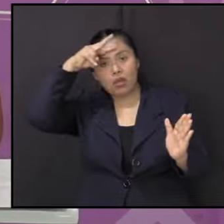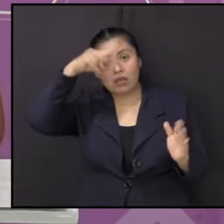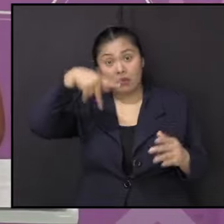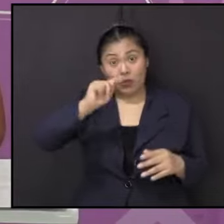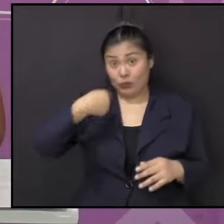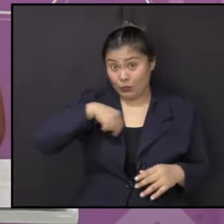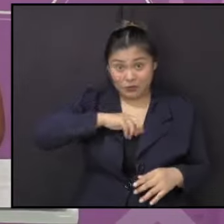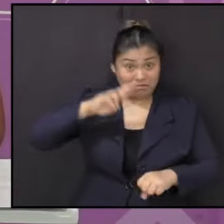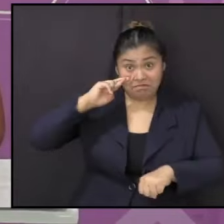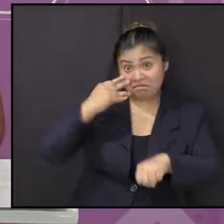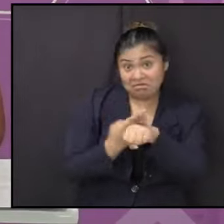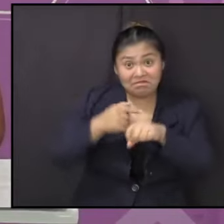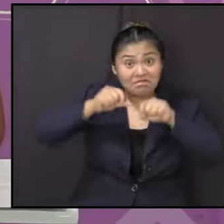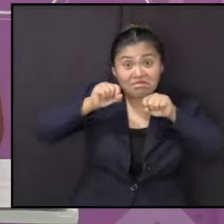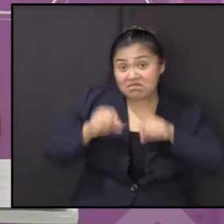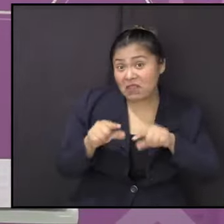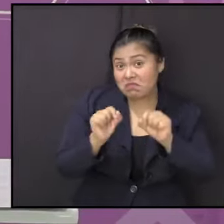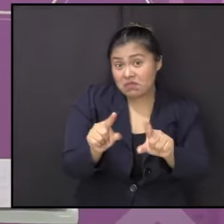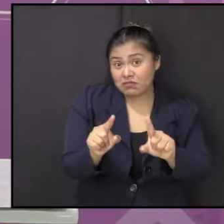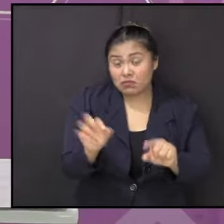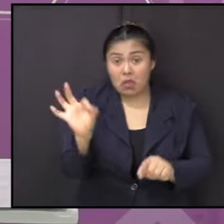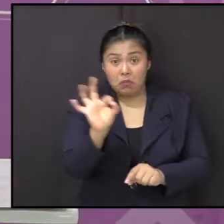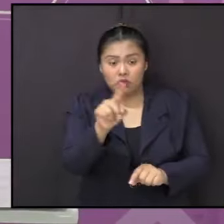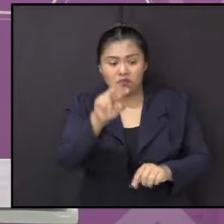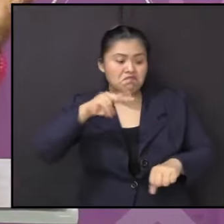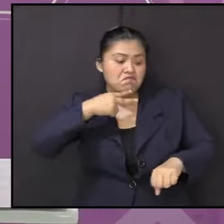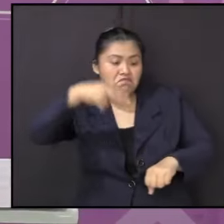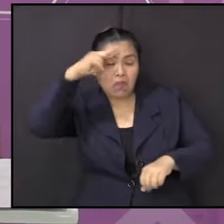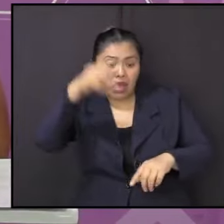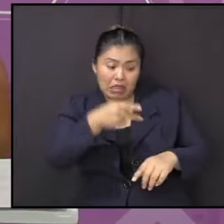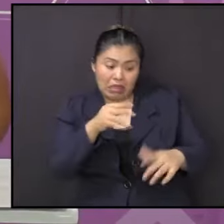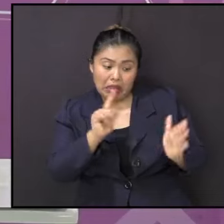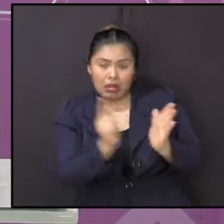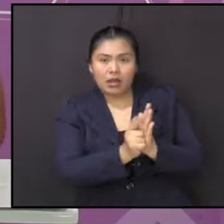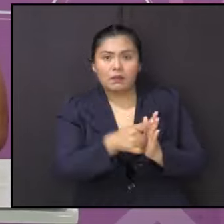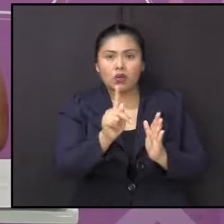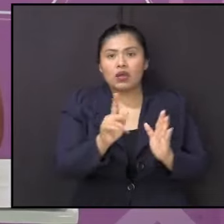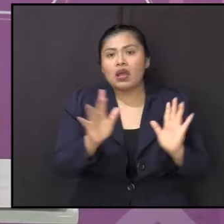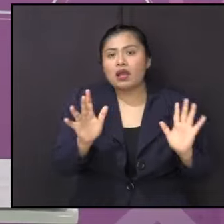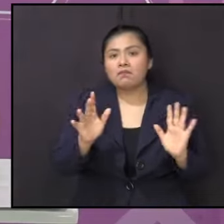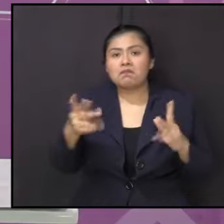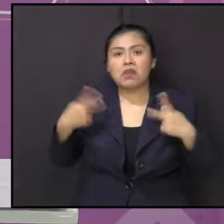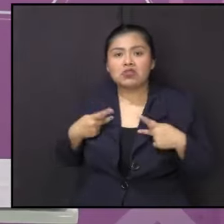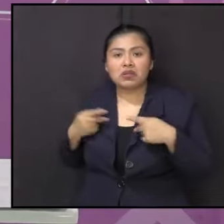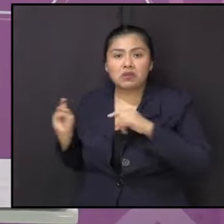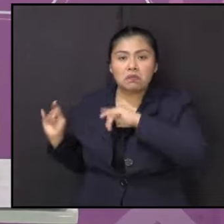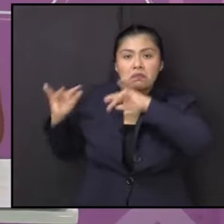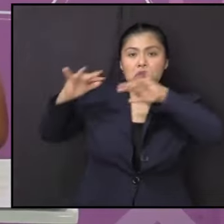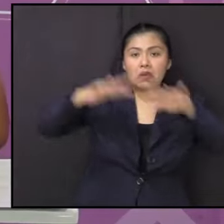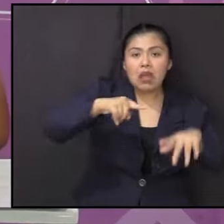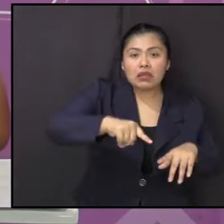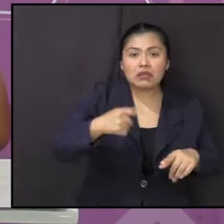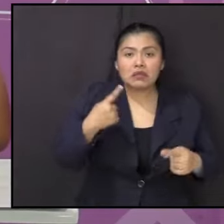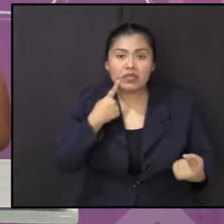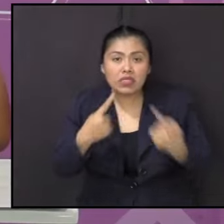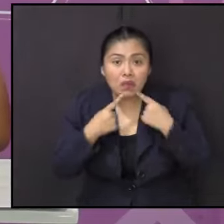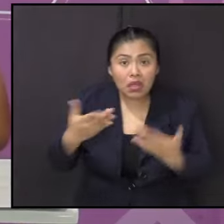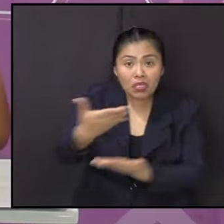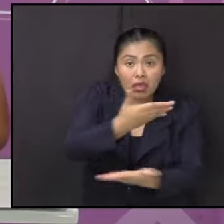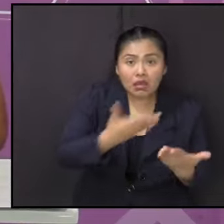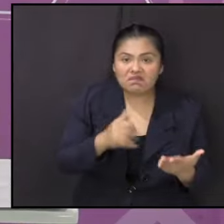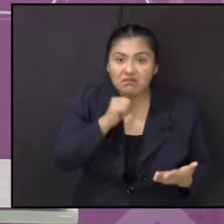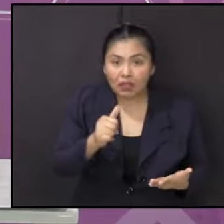con las candidaturas que estamos hoy en día y tratar de traerles justamente, no huirle al debate y presentar propuestas realmente